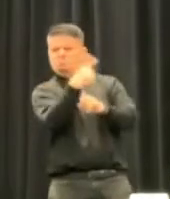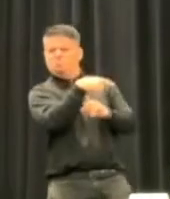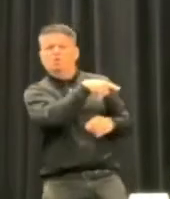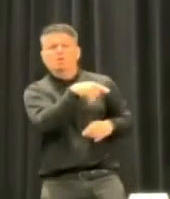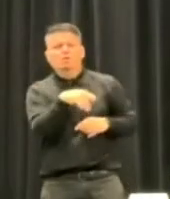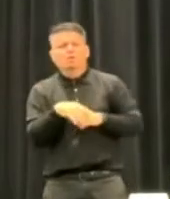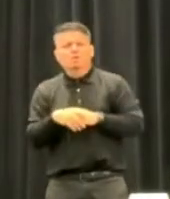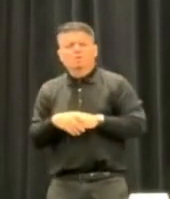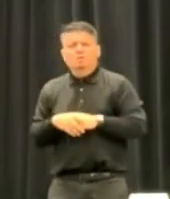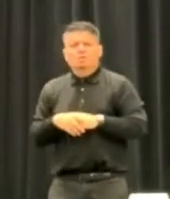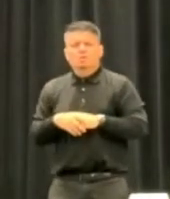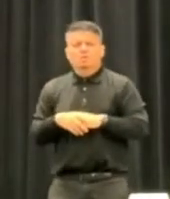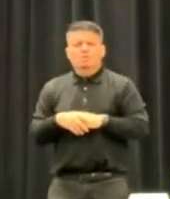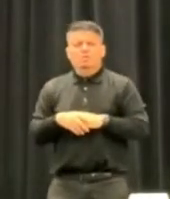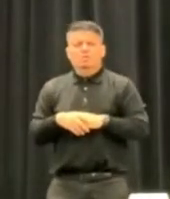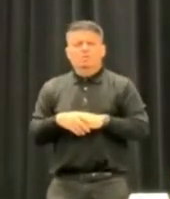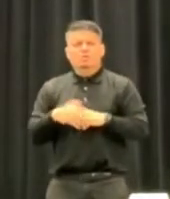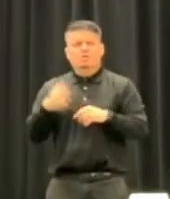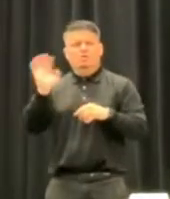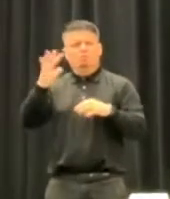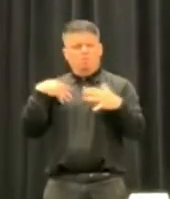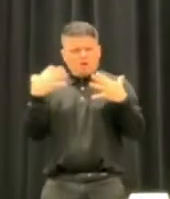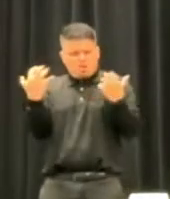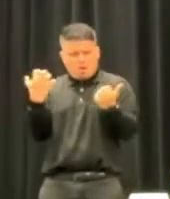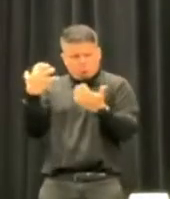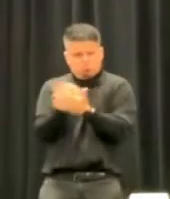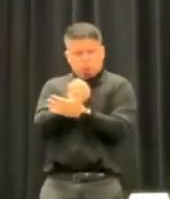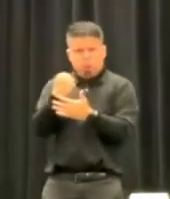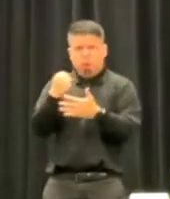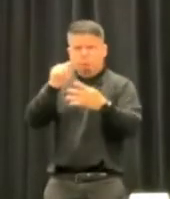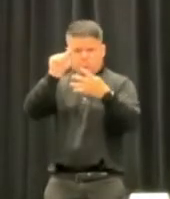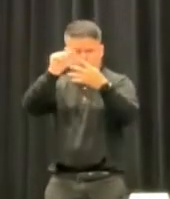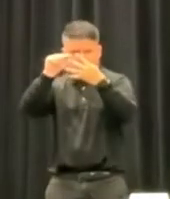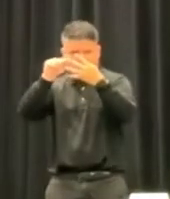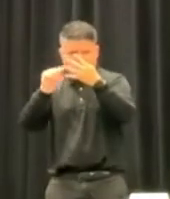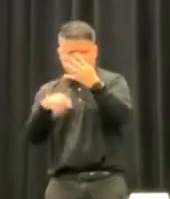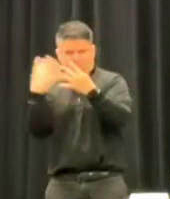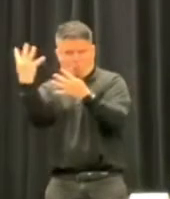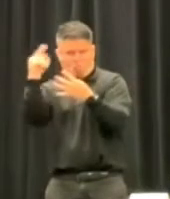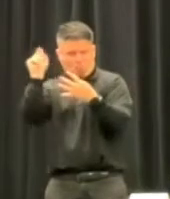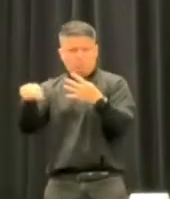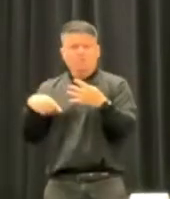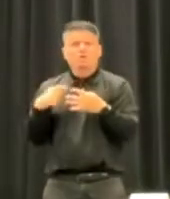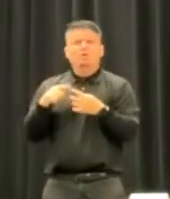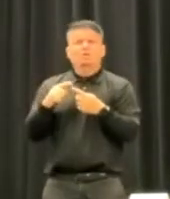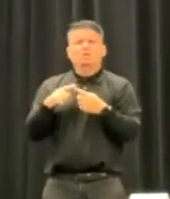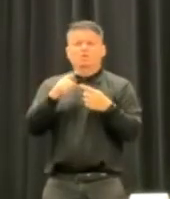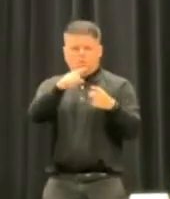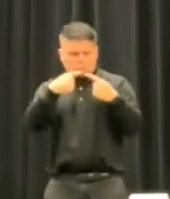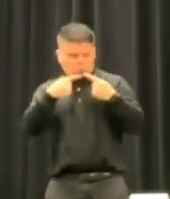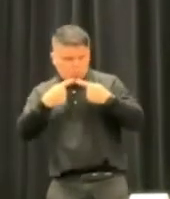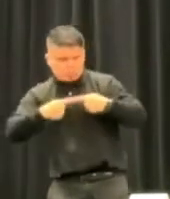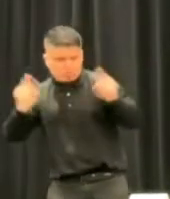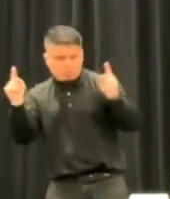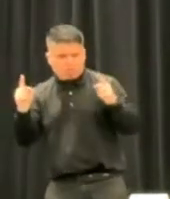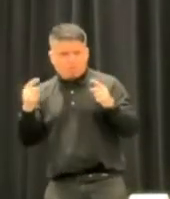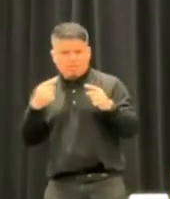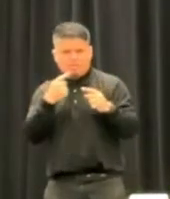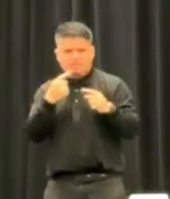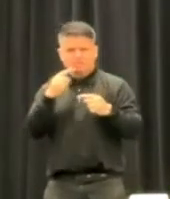buen día quería aprovechar tengo varias preguntas la primera sobre el anuncio las 111